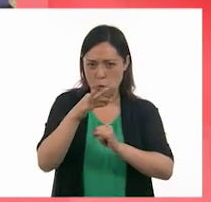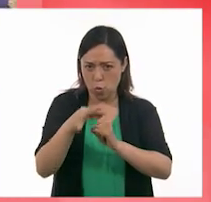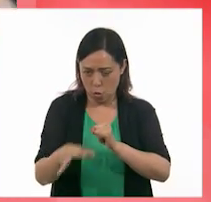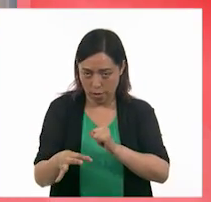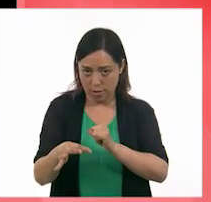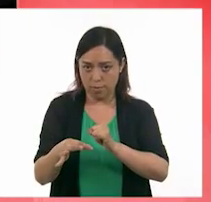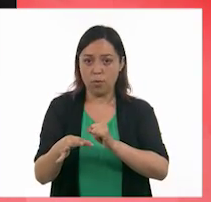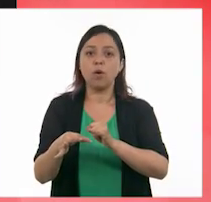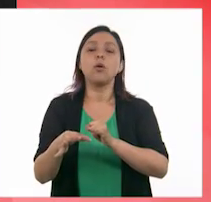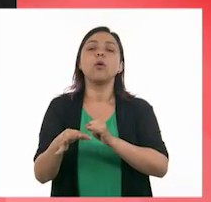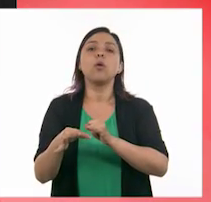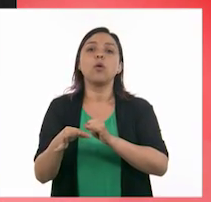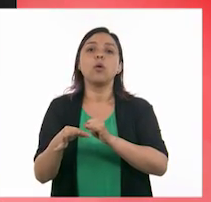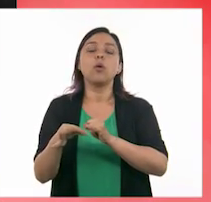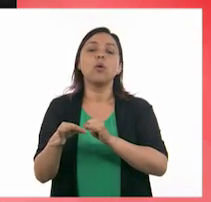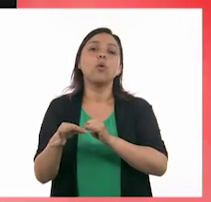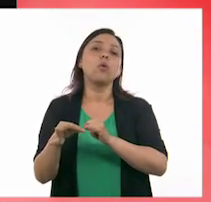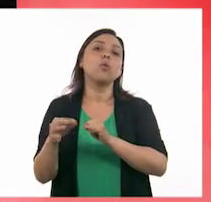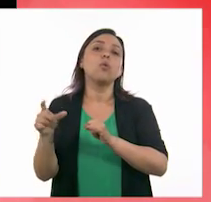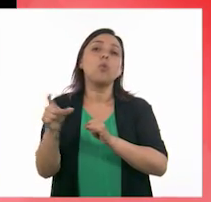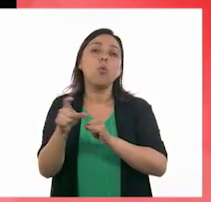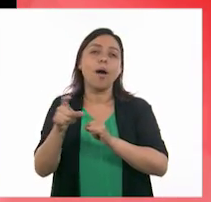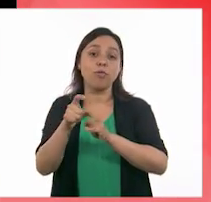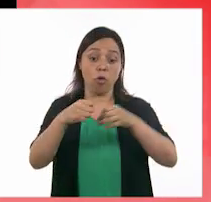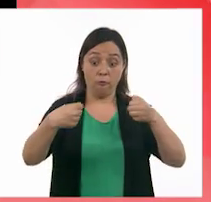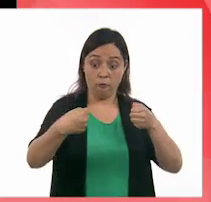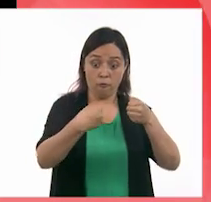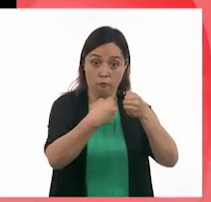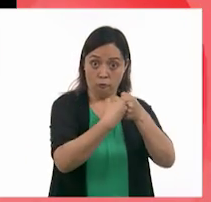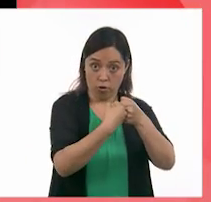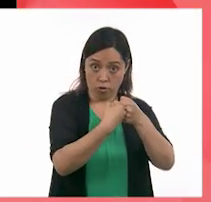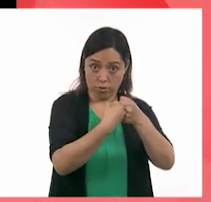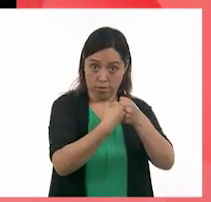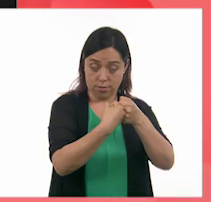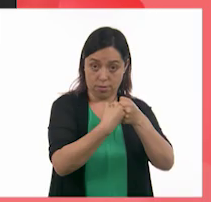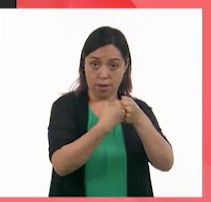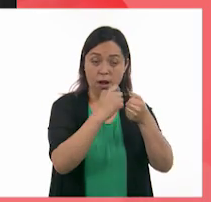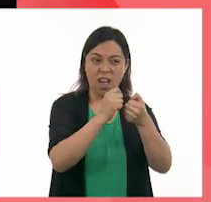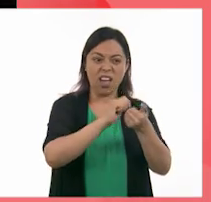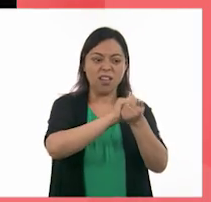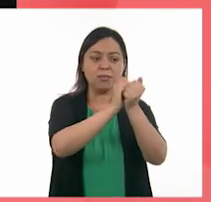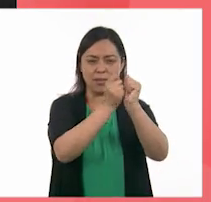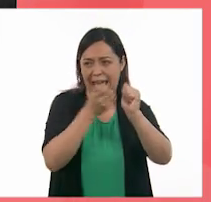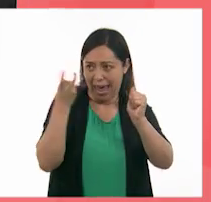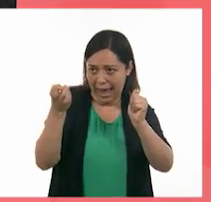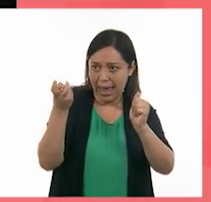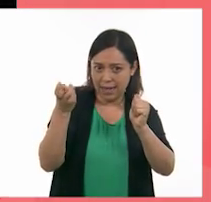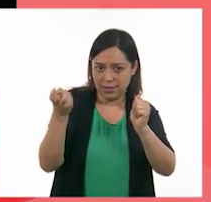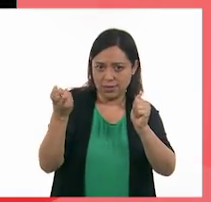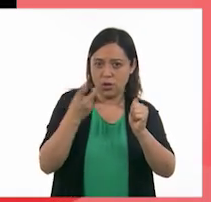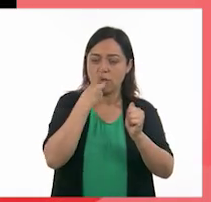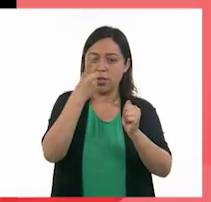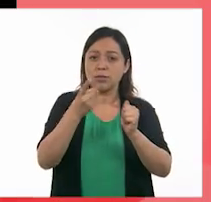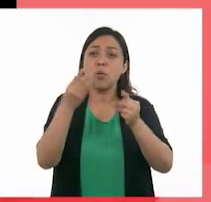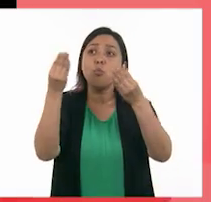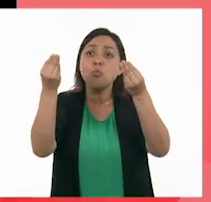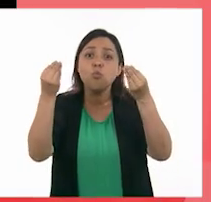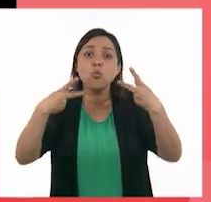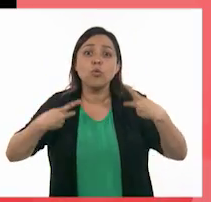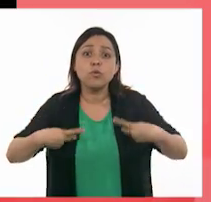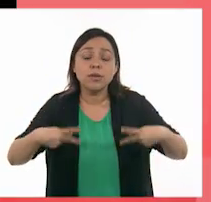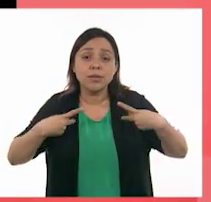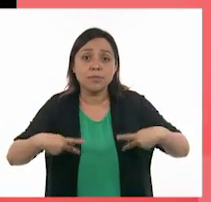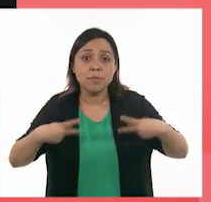raíz de que la frontera se convierte precisamente en la que acabas de mencionar, muchos